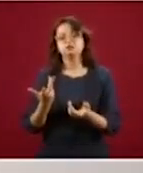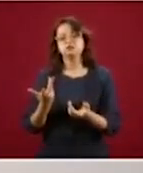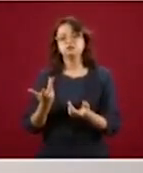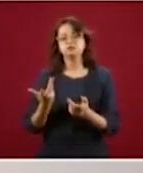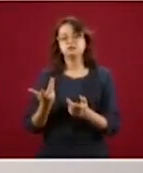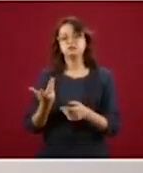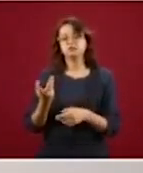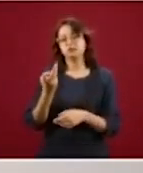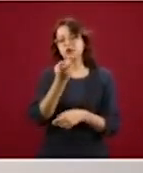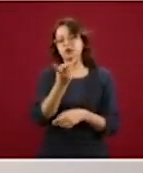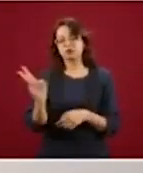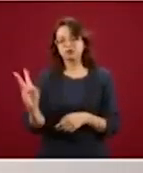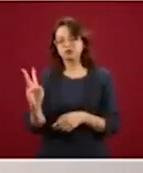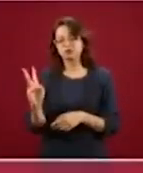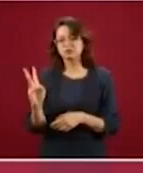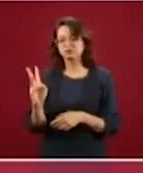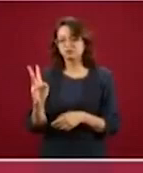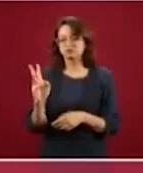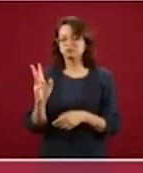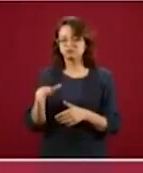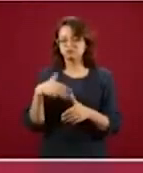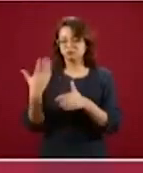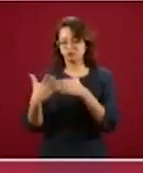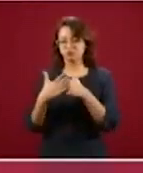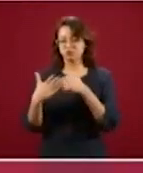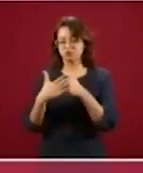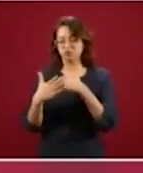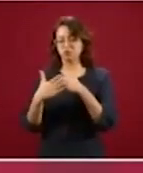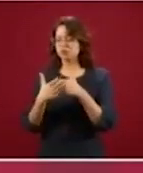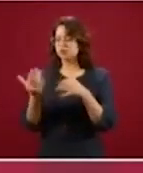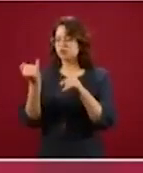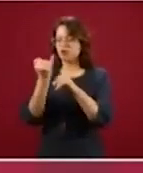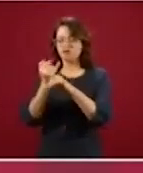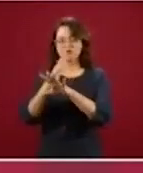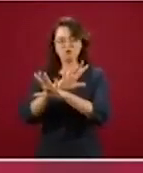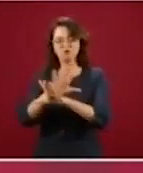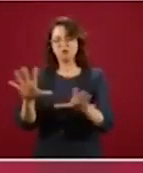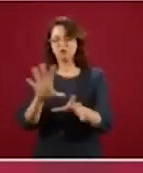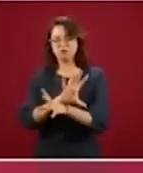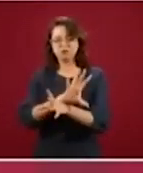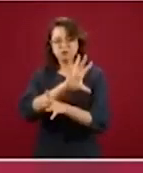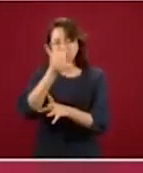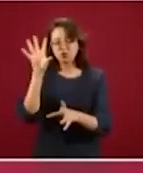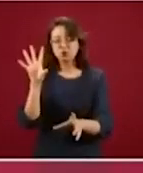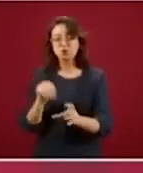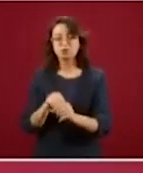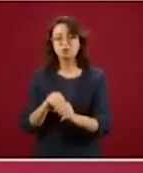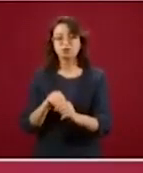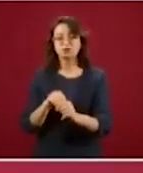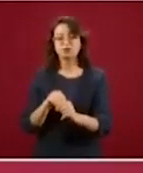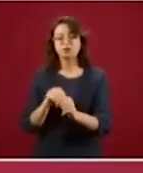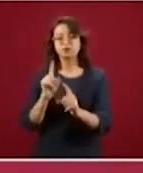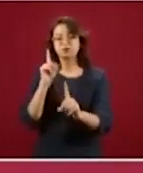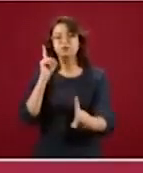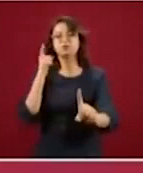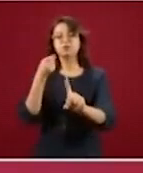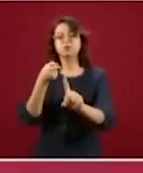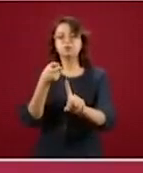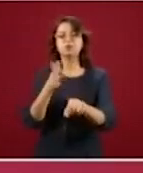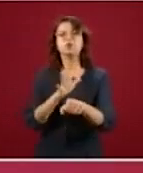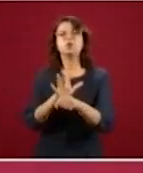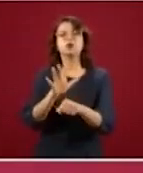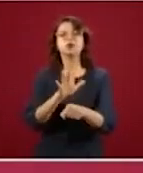van a recibir información, les vamos a dar toda la información con el propósito de que nos